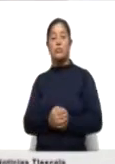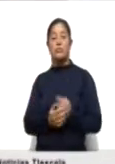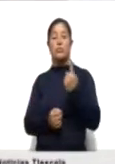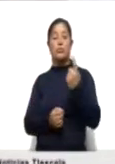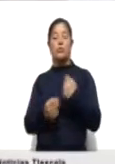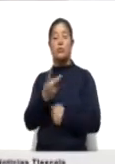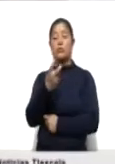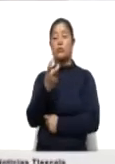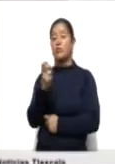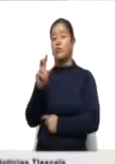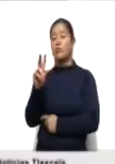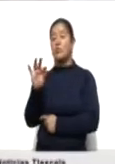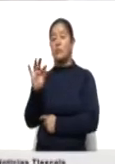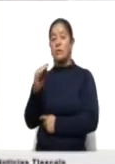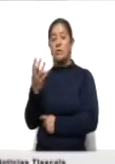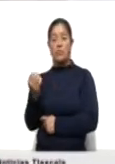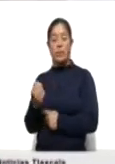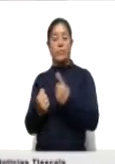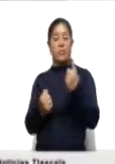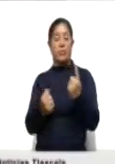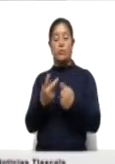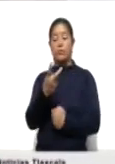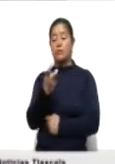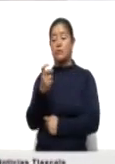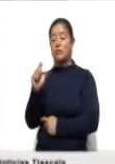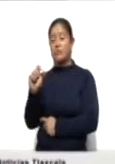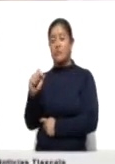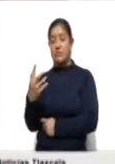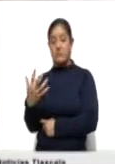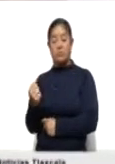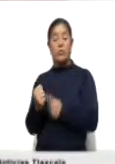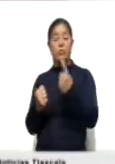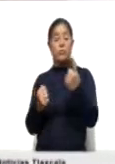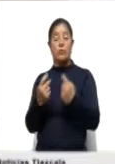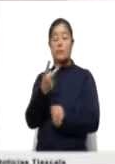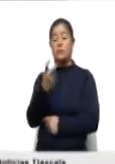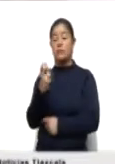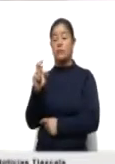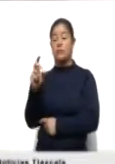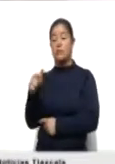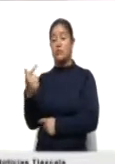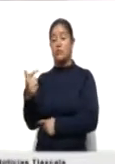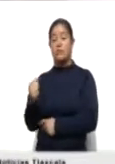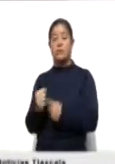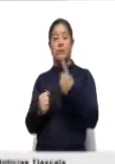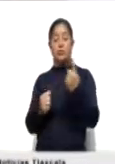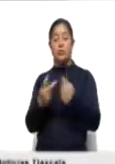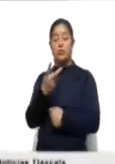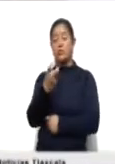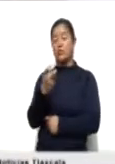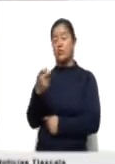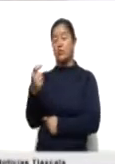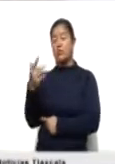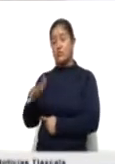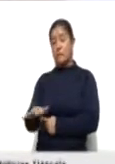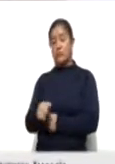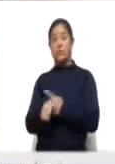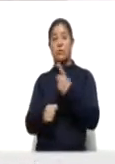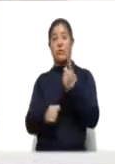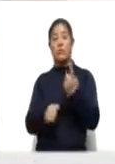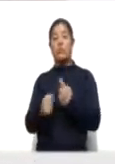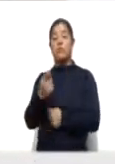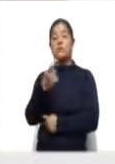Nativitas 249, Amajac 225, Xicotzinco 212, Tepetitla 210,